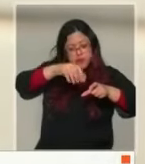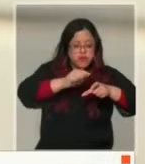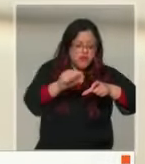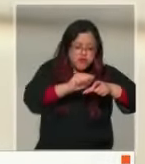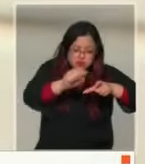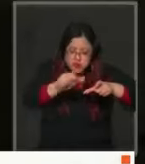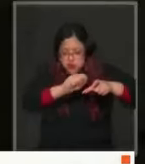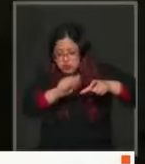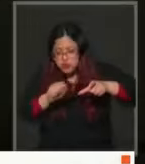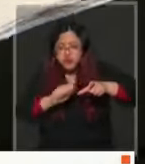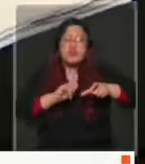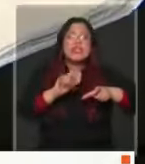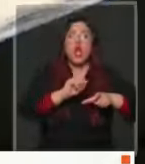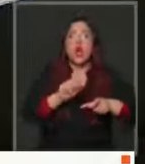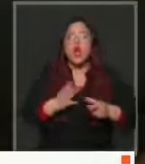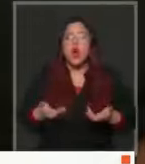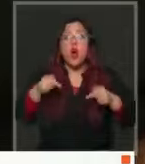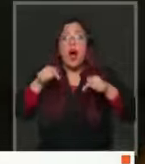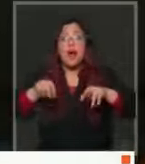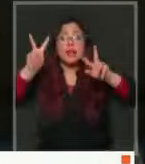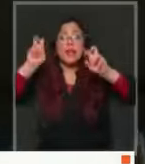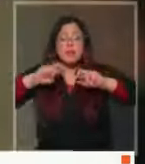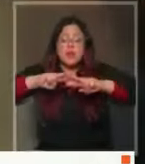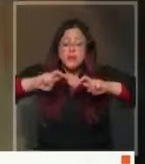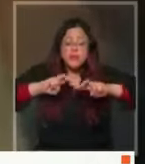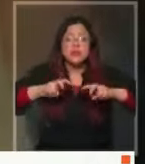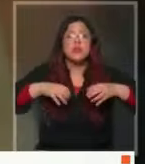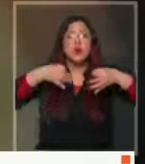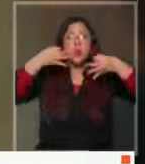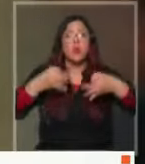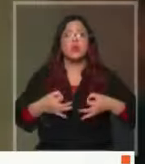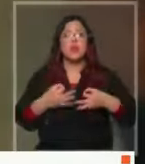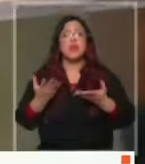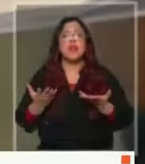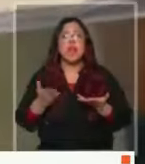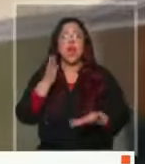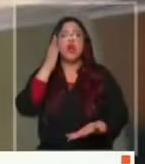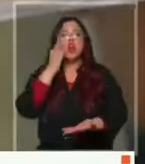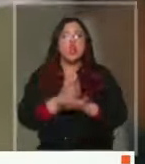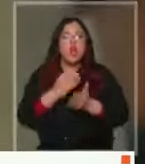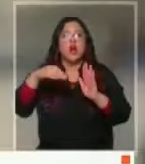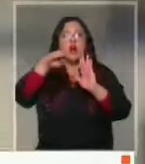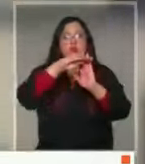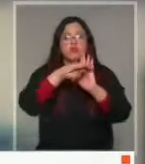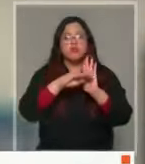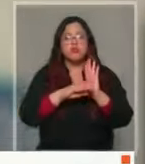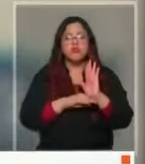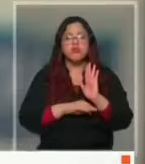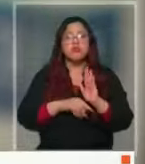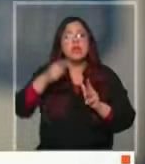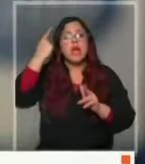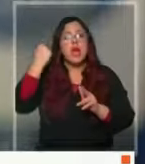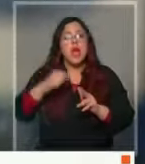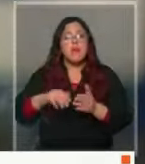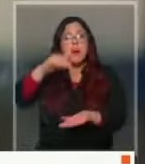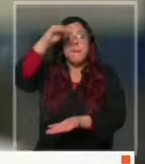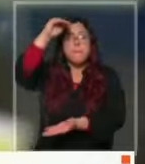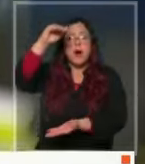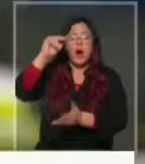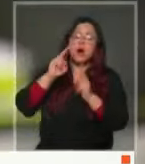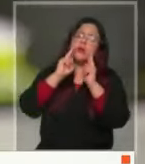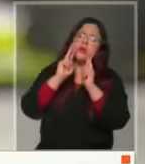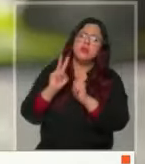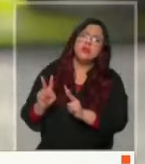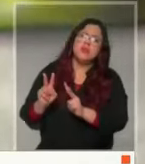así? Para llevar los análisis lo hicimos bajo estrictas condiciones estandarizadas, pero el empaquetado llamaba la